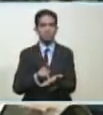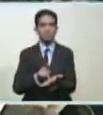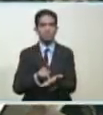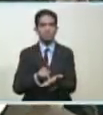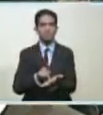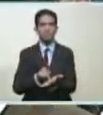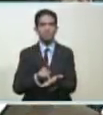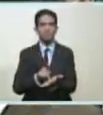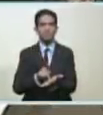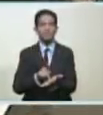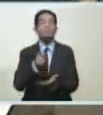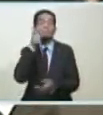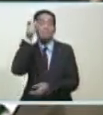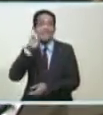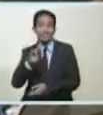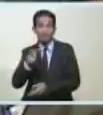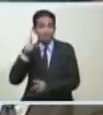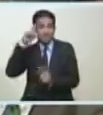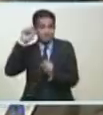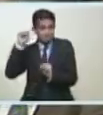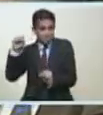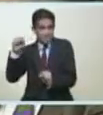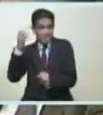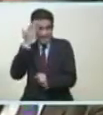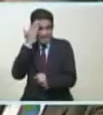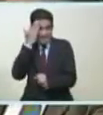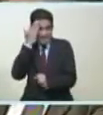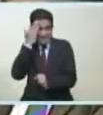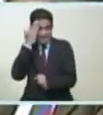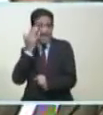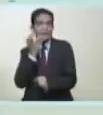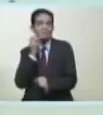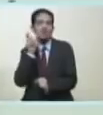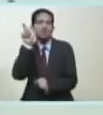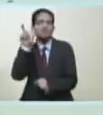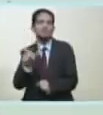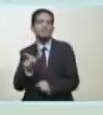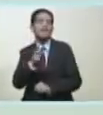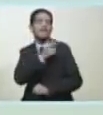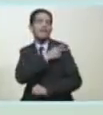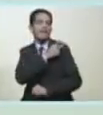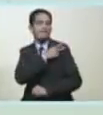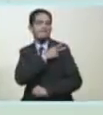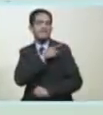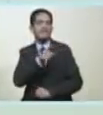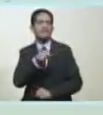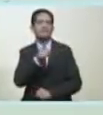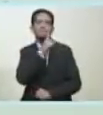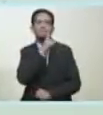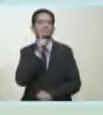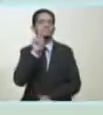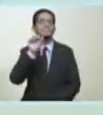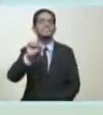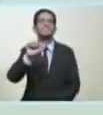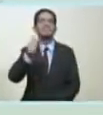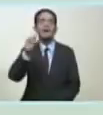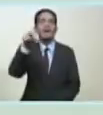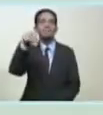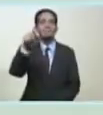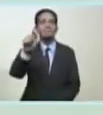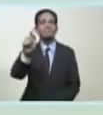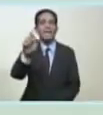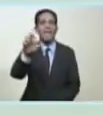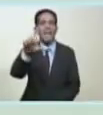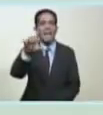general Santelis, y lo saludo, siempre me alegra verlo, general, porque me recuerda a usted al comandante